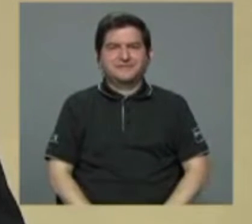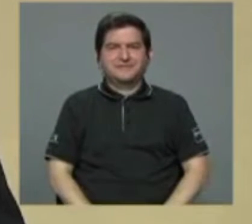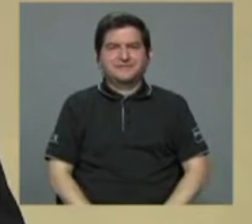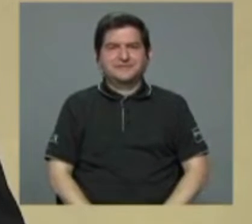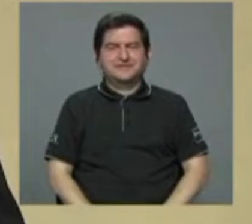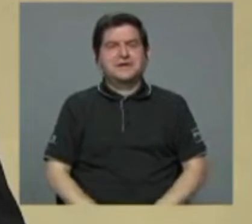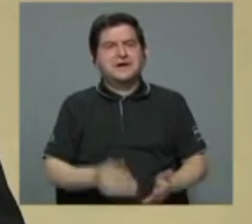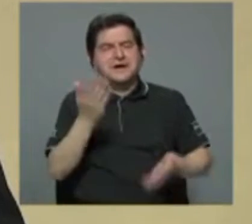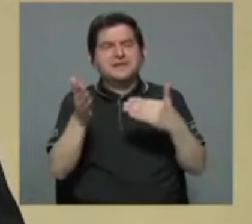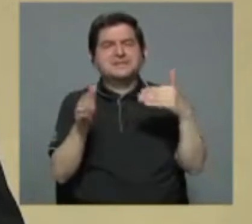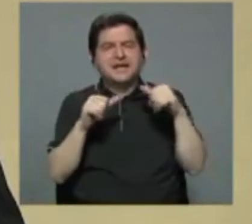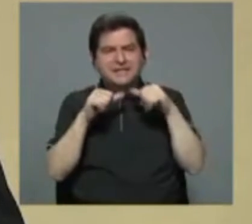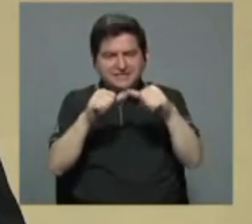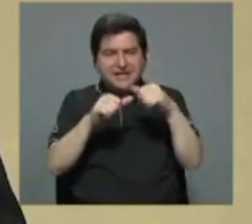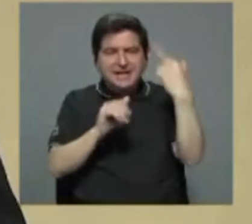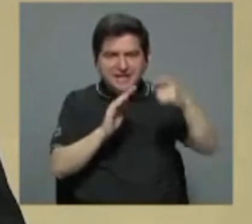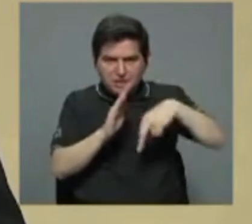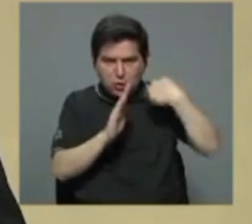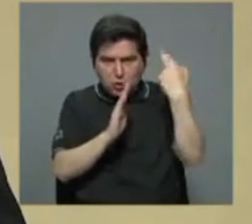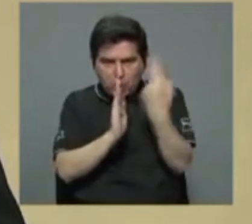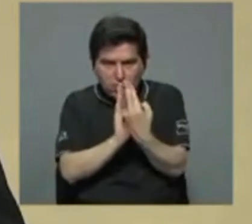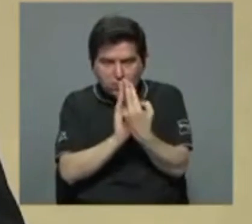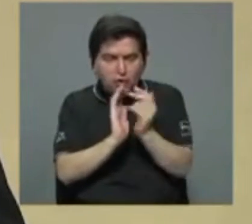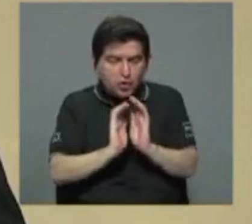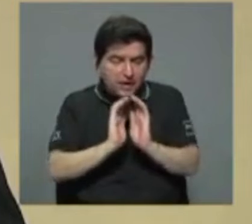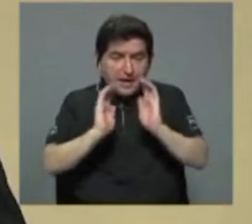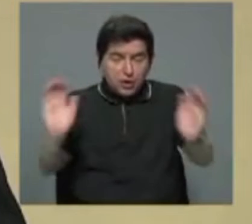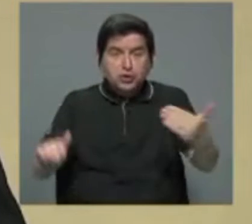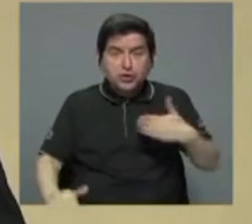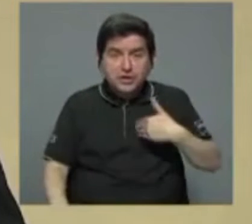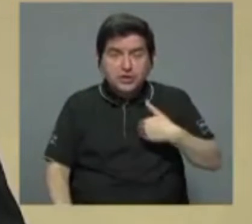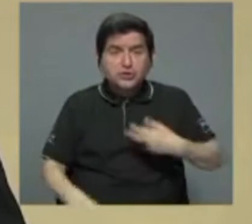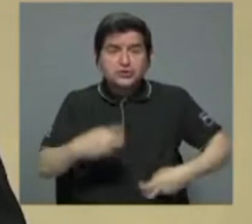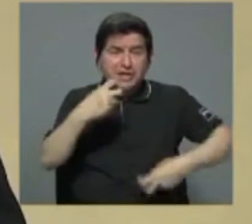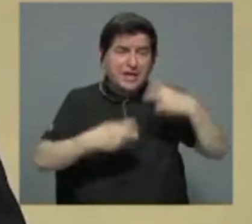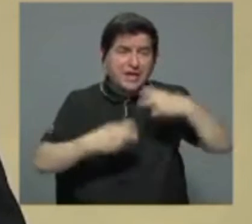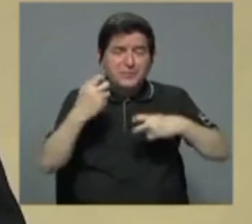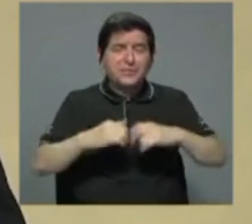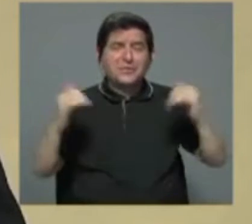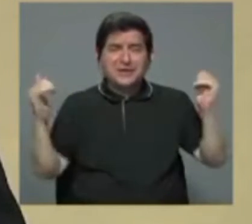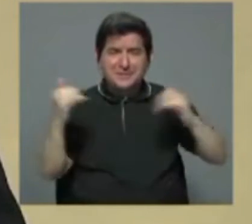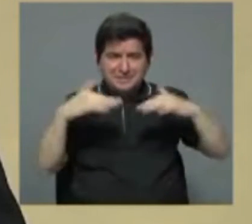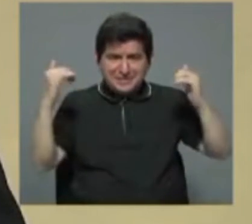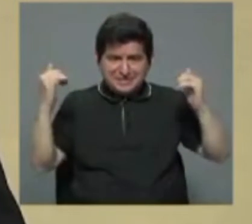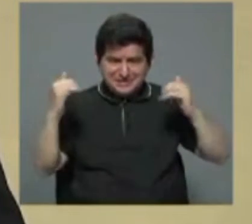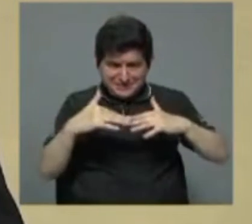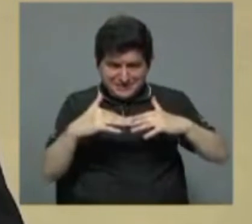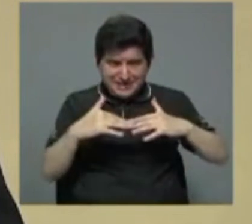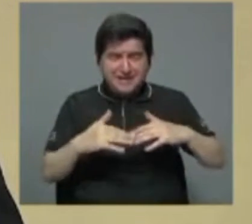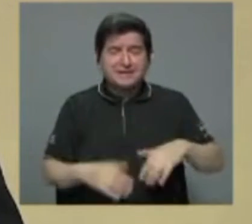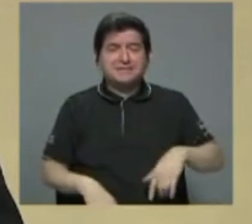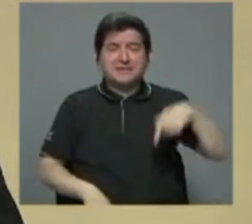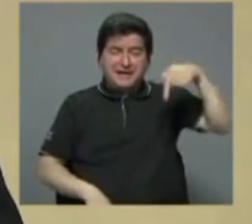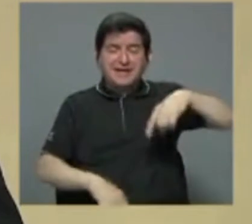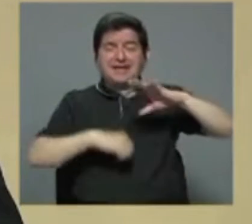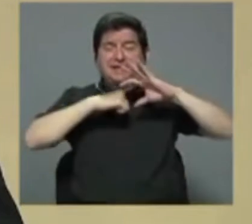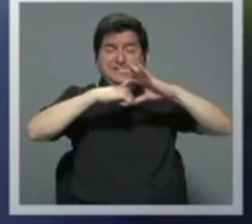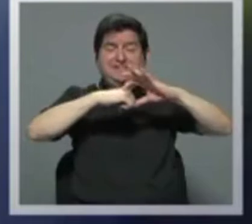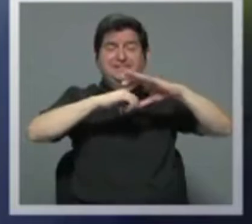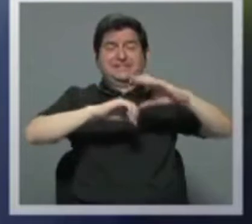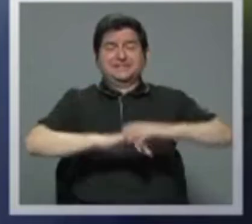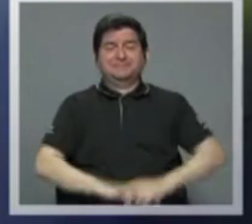podemos un poco retomar el papel de los niños y los conflictos armados en este planeta